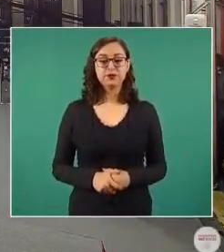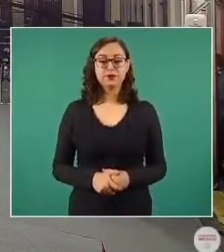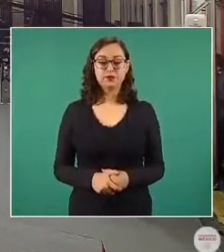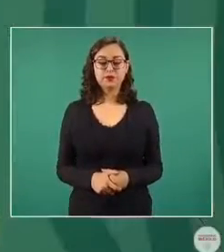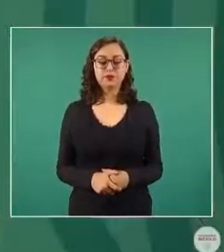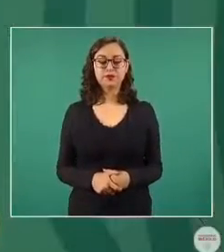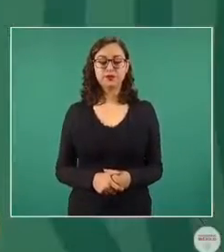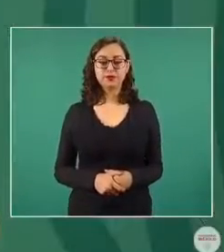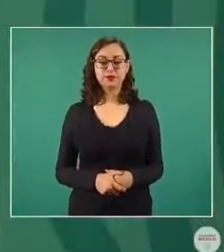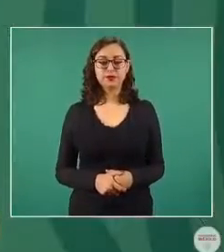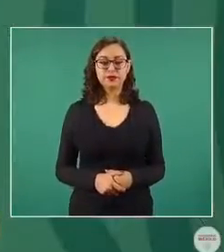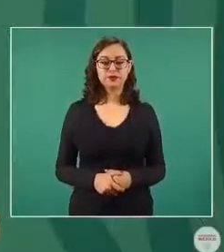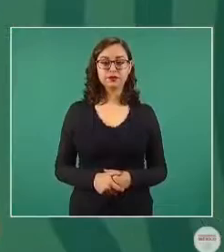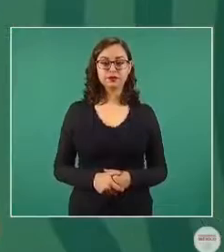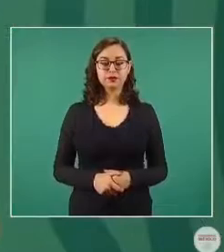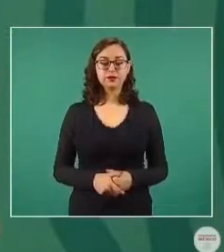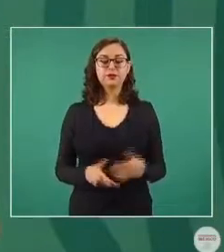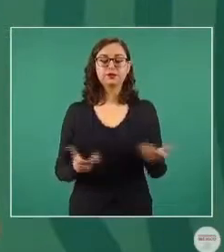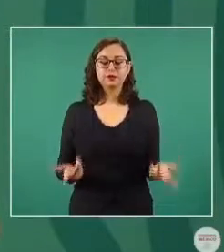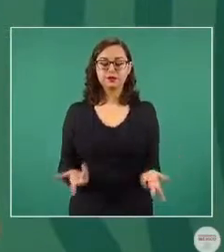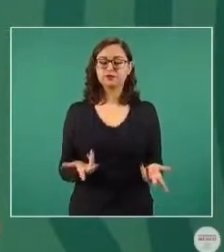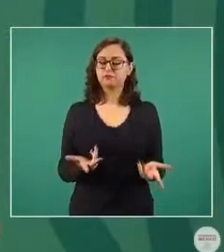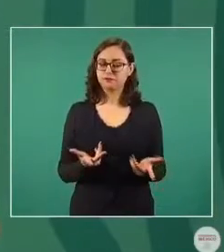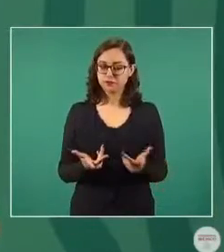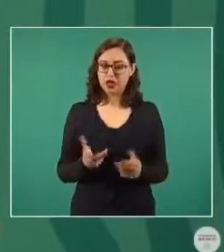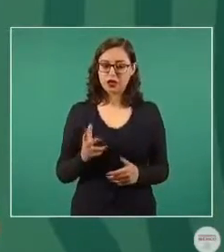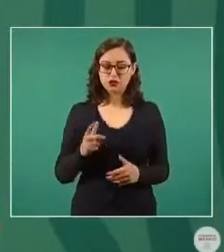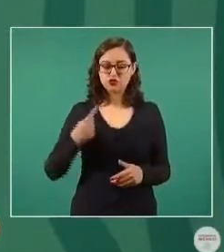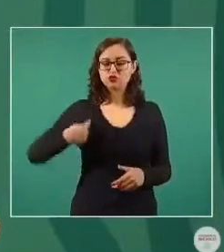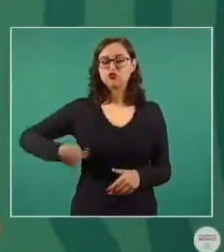frenando. Ayer lo dije.